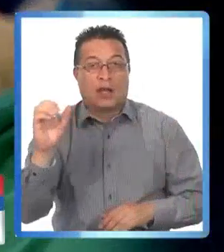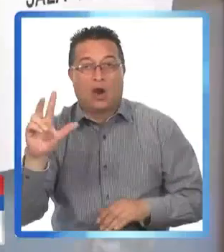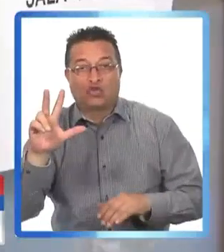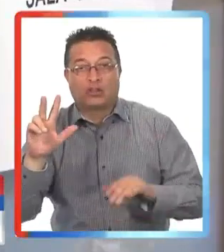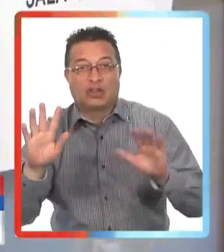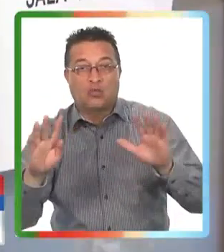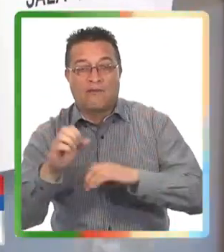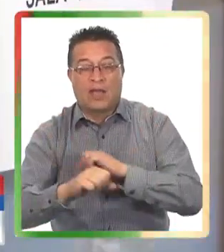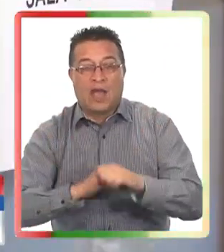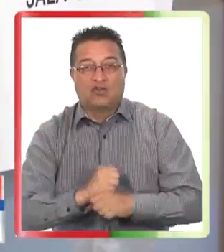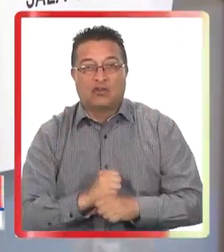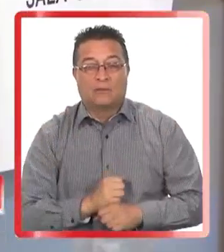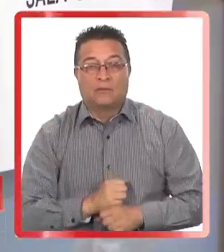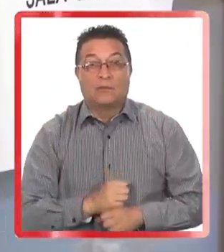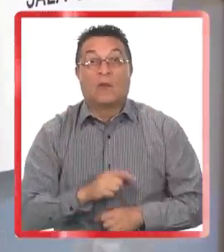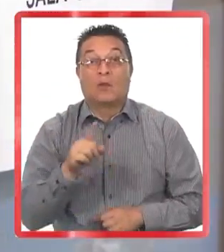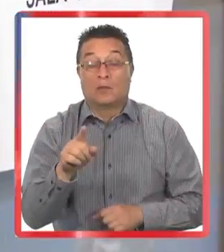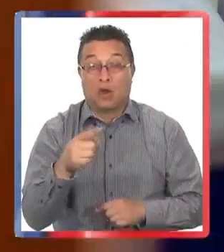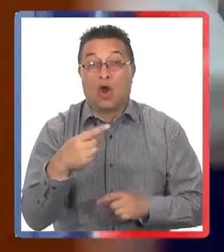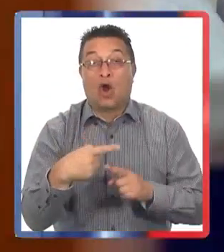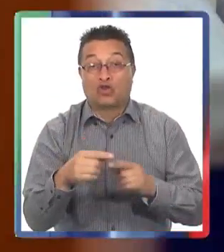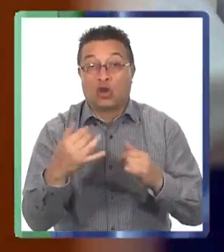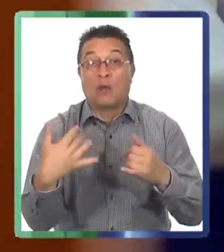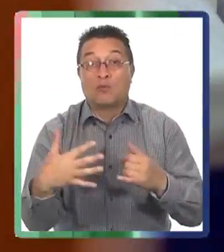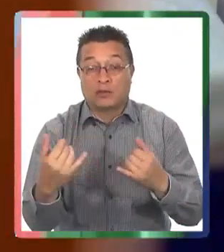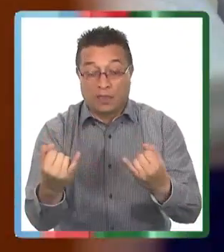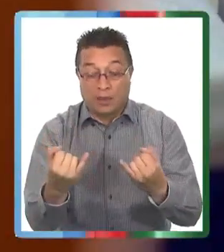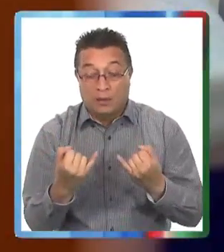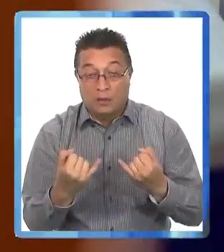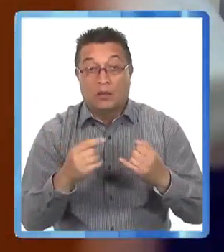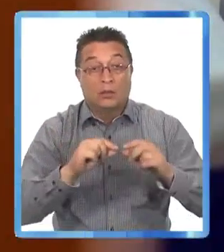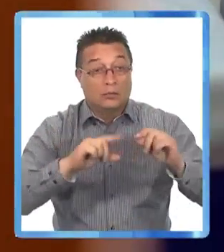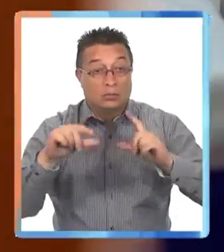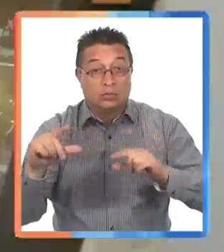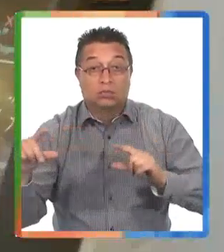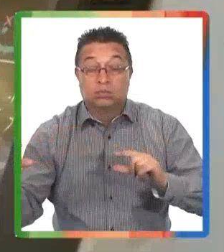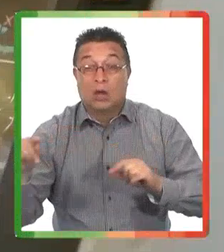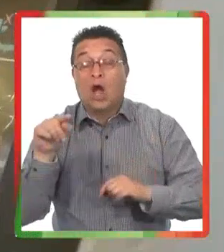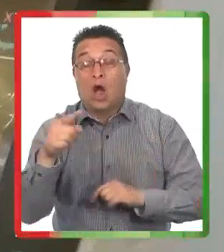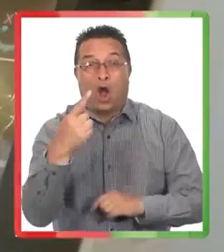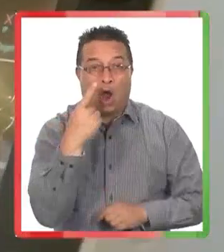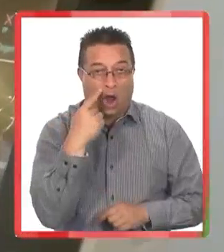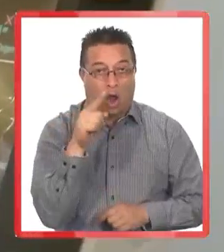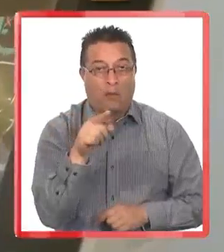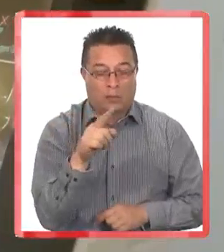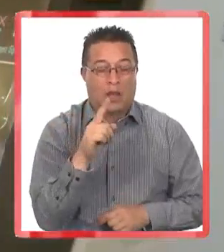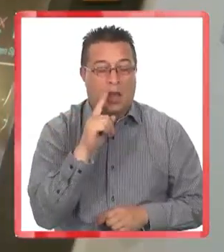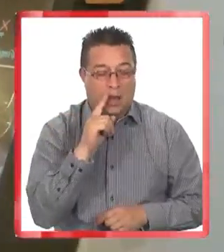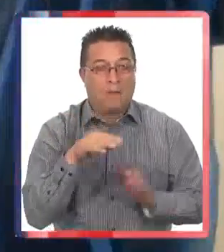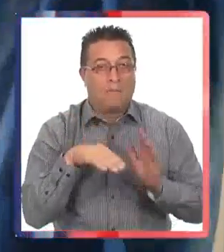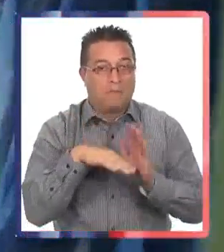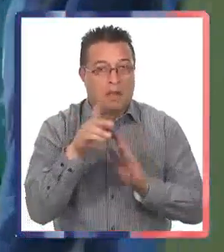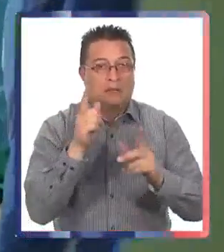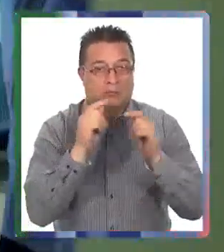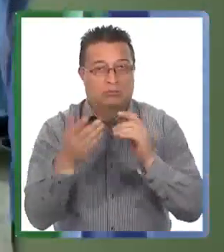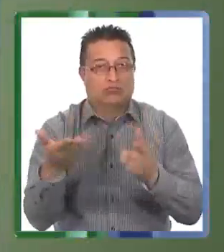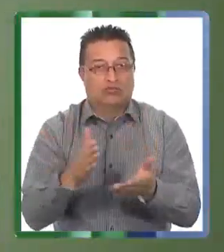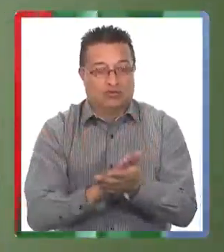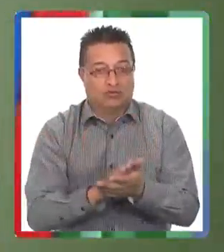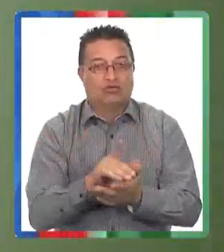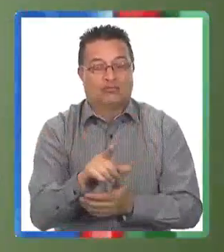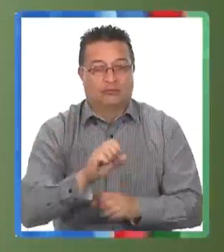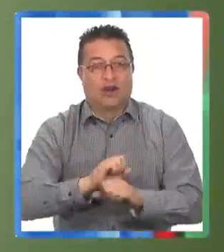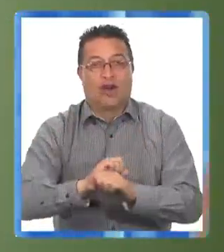a 89 años. ¿Qué otro dato importante revela este análisis? Que los hombres son quienes tienen mayor riesgo de morir